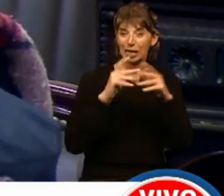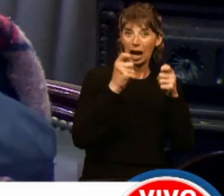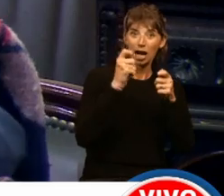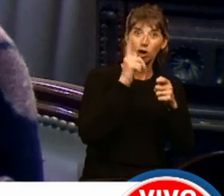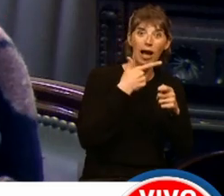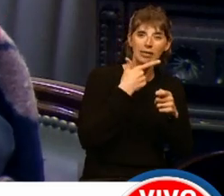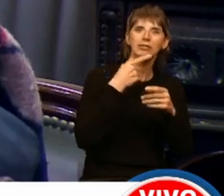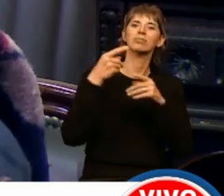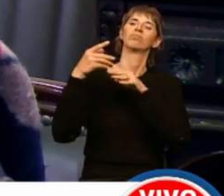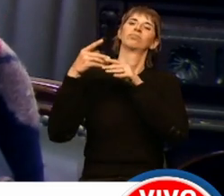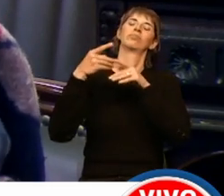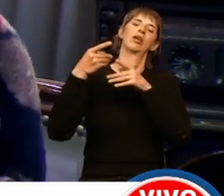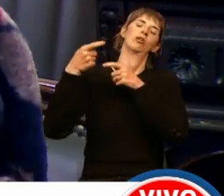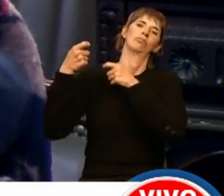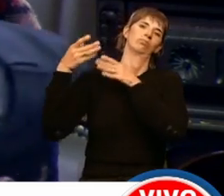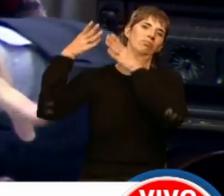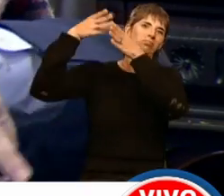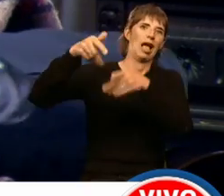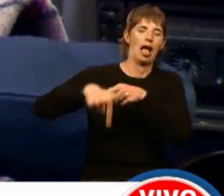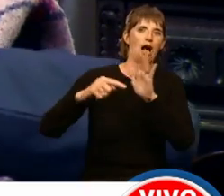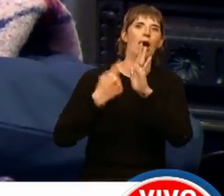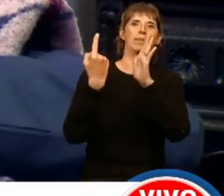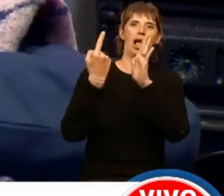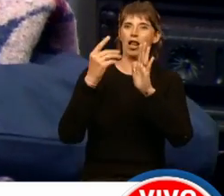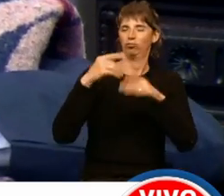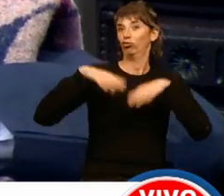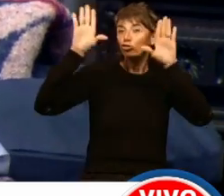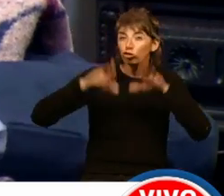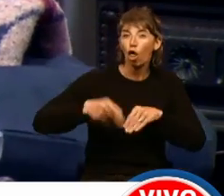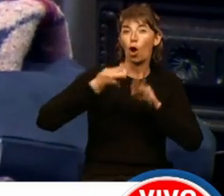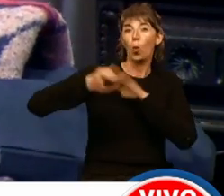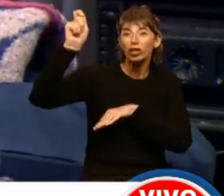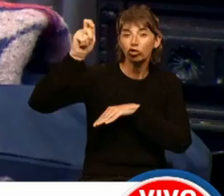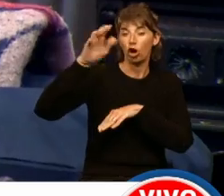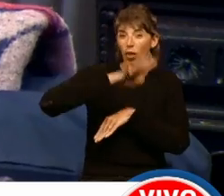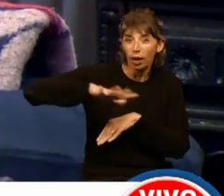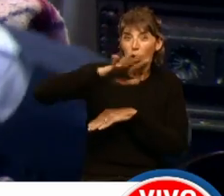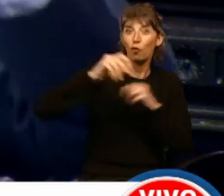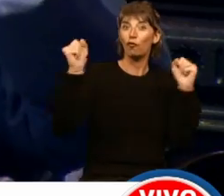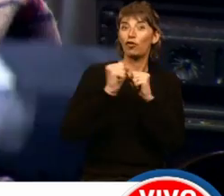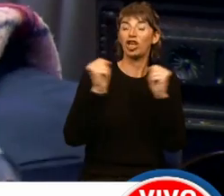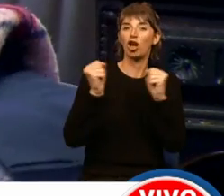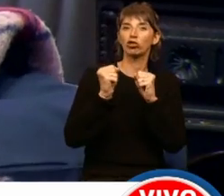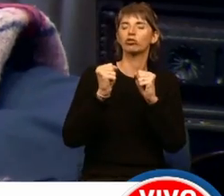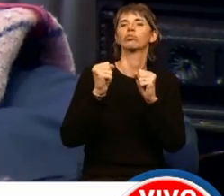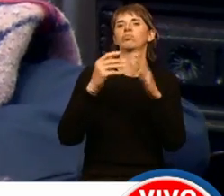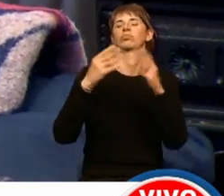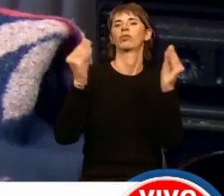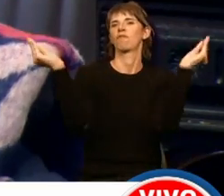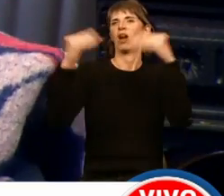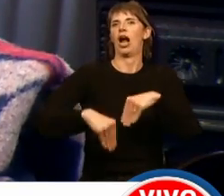a un juzgado a fin a este ministro y todas las medidas cautelares de toda la zona fría que hoy estamos tratando cayeron